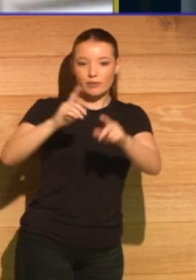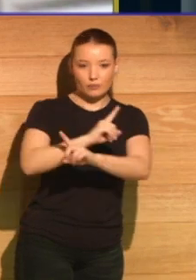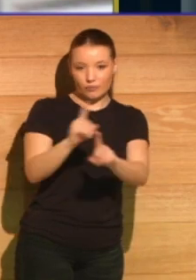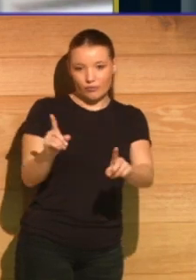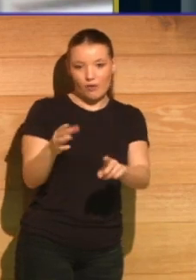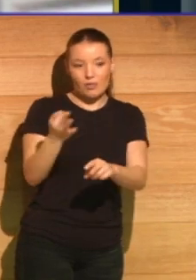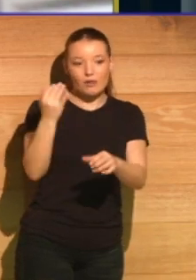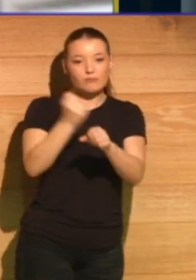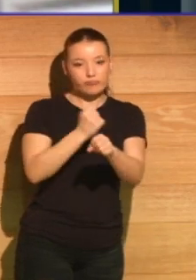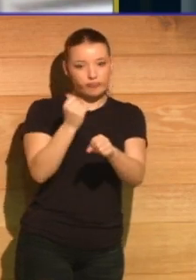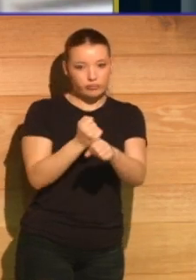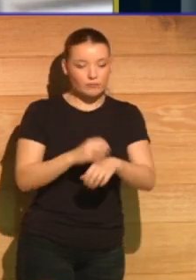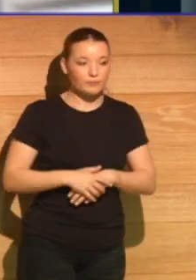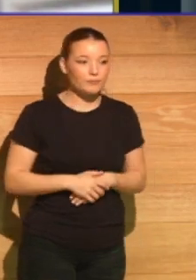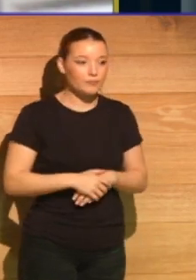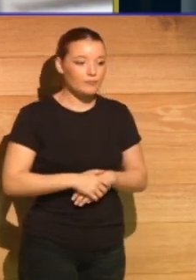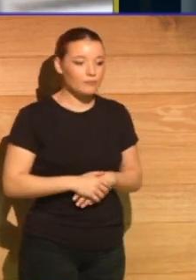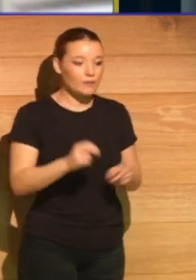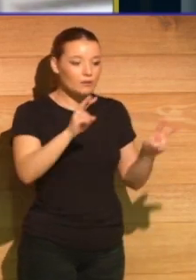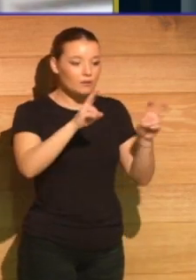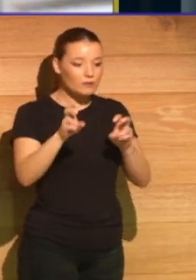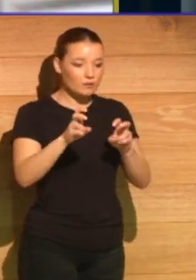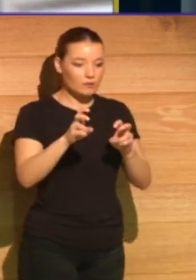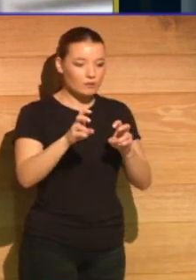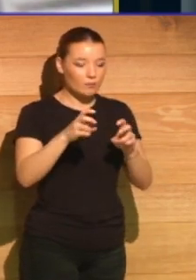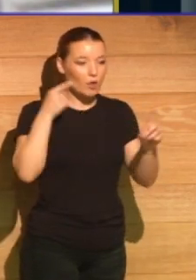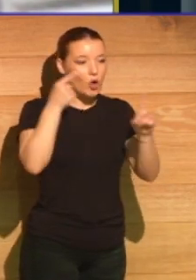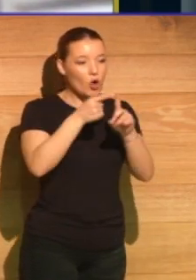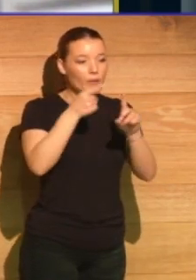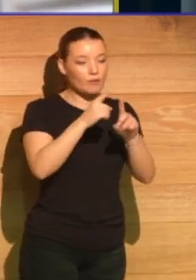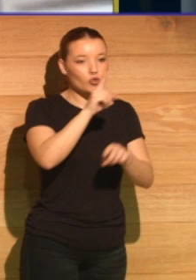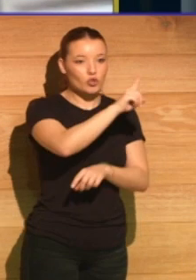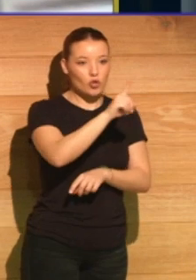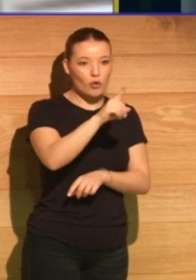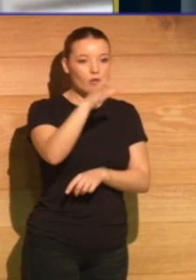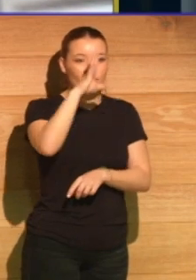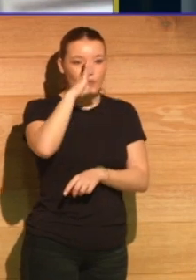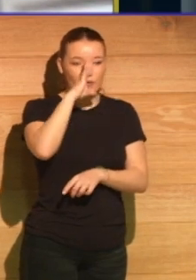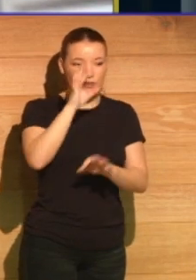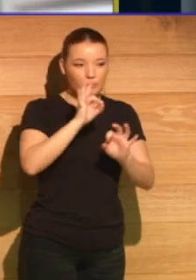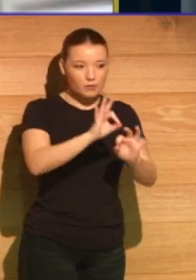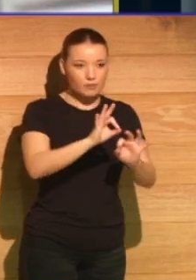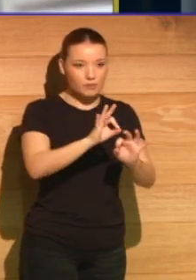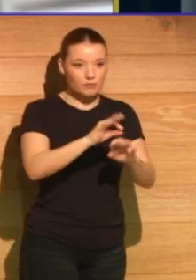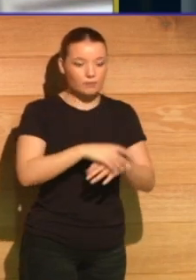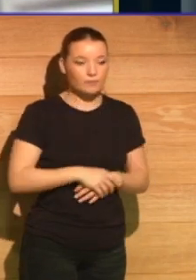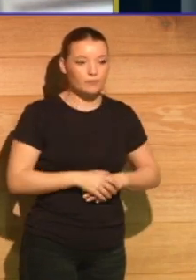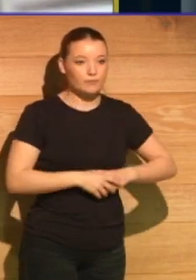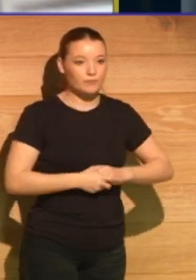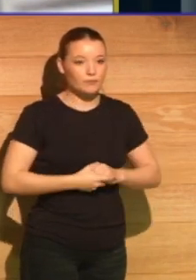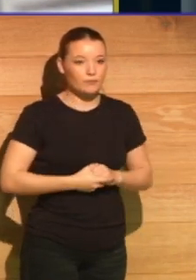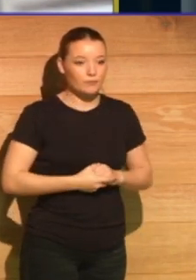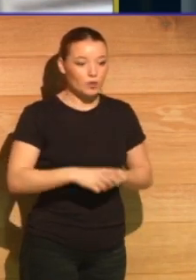Hablabais de esos objetivos del 11 de febrero y yo estos días que estamos en nuestra universidad